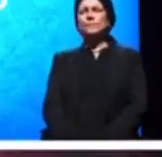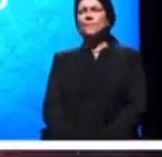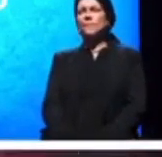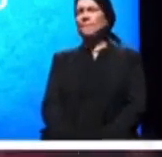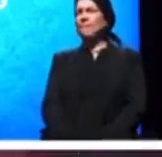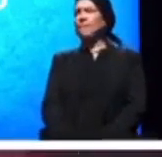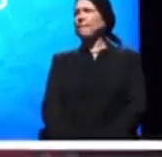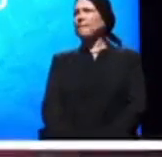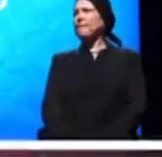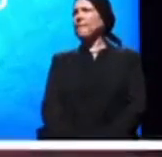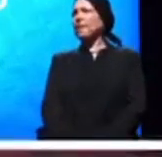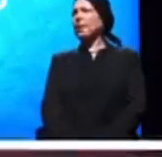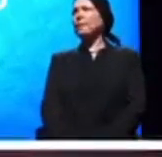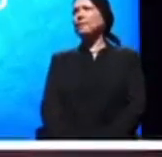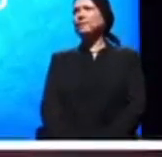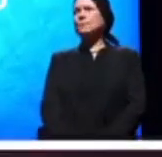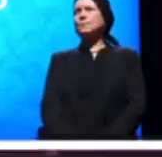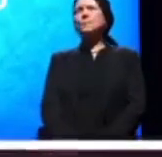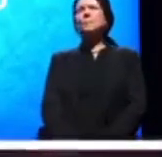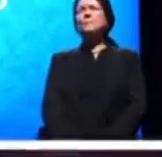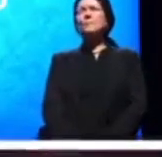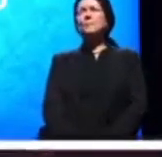Va para ti. Y para tu padre.